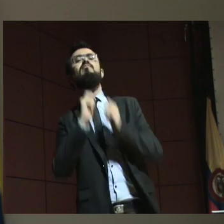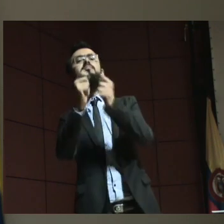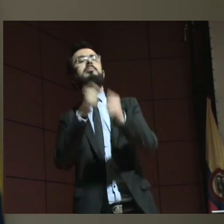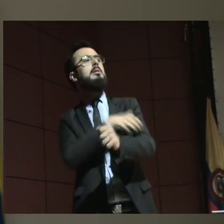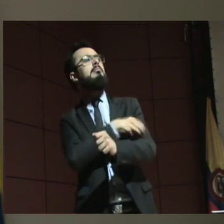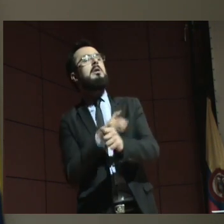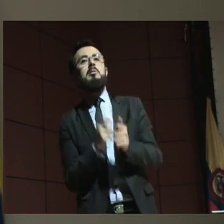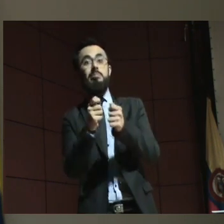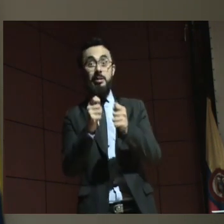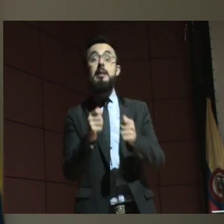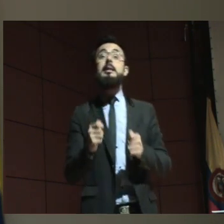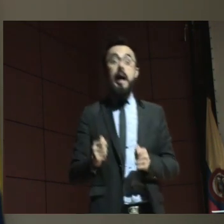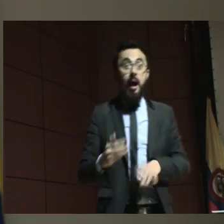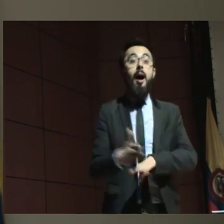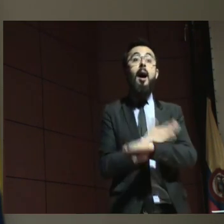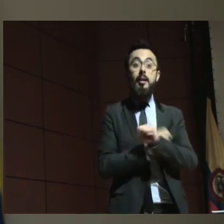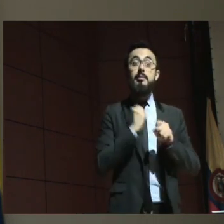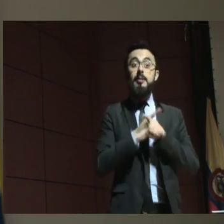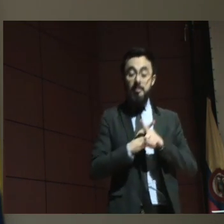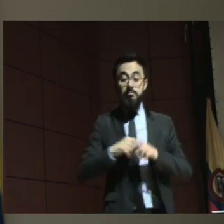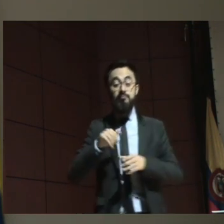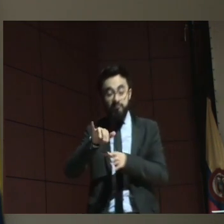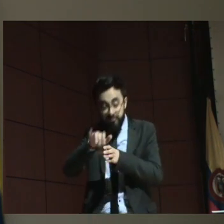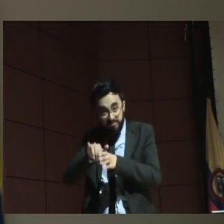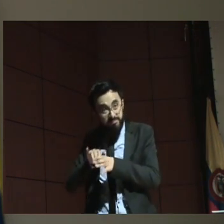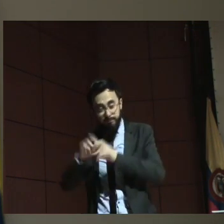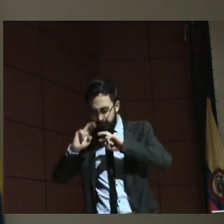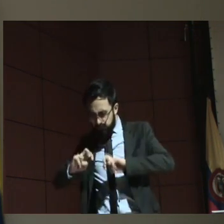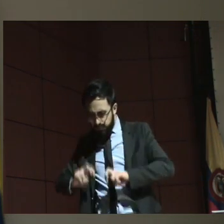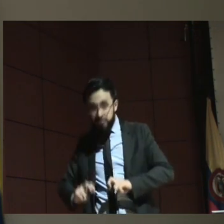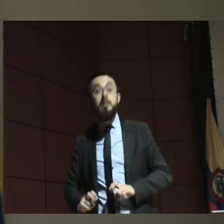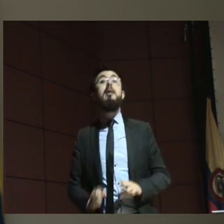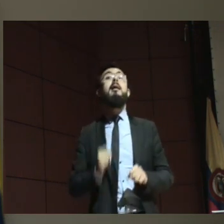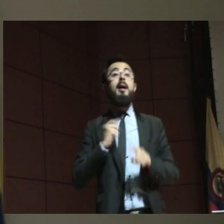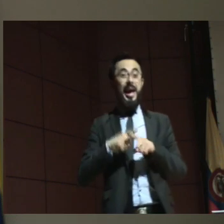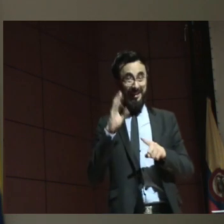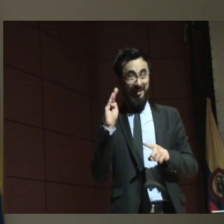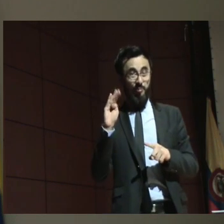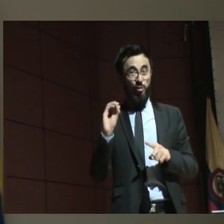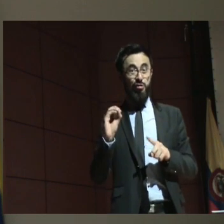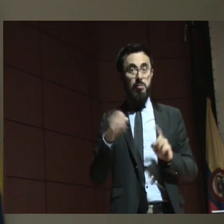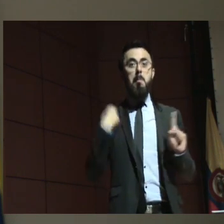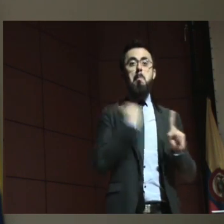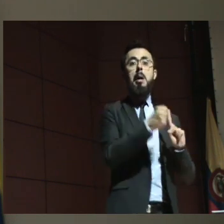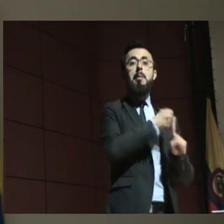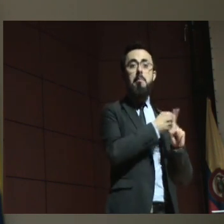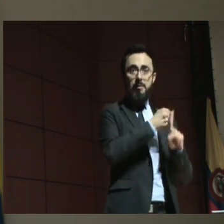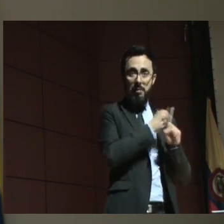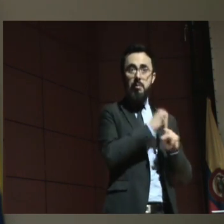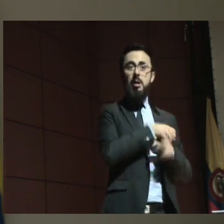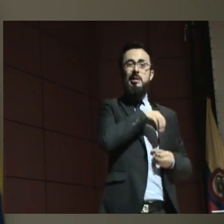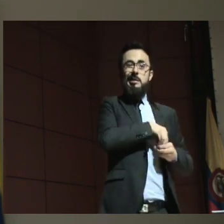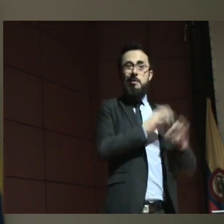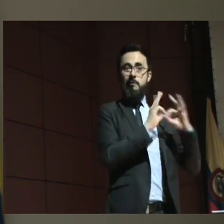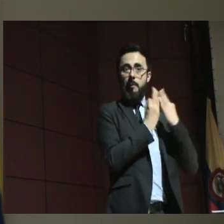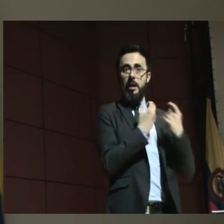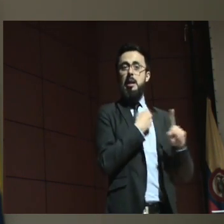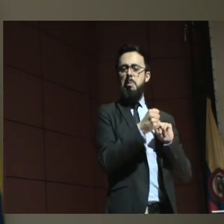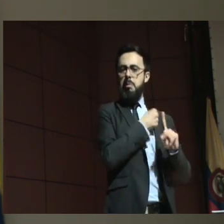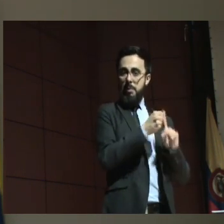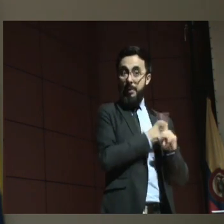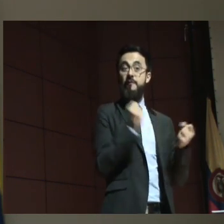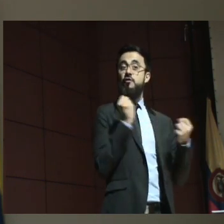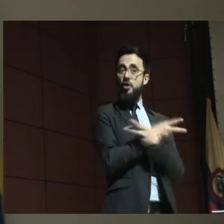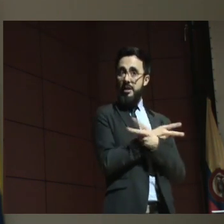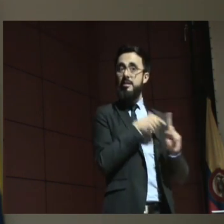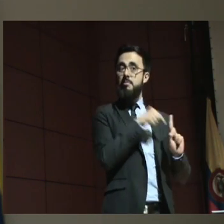abusiva, de que había indicios de violencia sexual, de violencia de pareja y de violencia intrafamiliar en esa relación, de violencia de